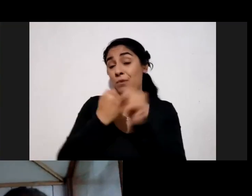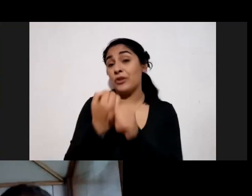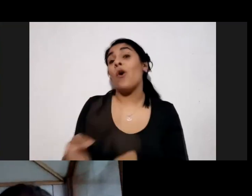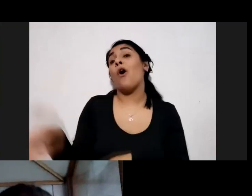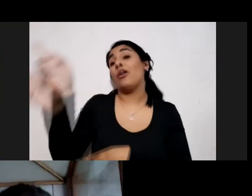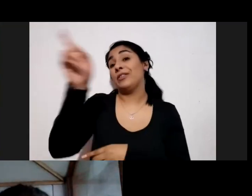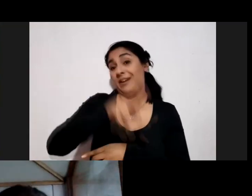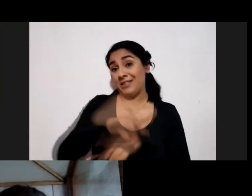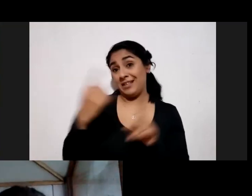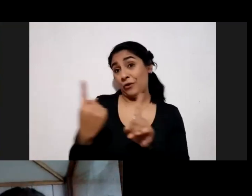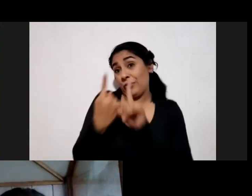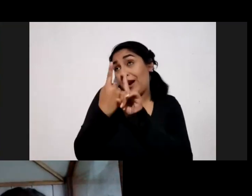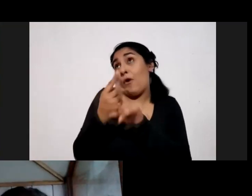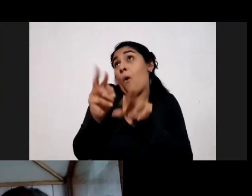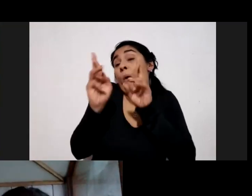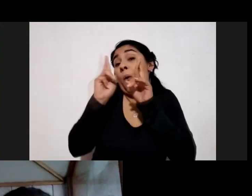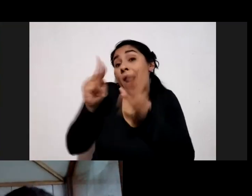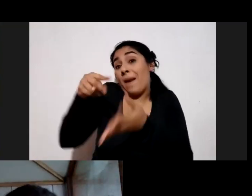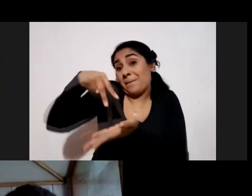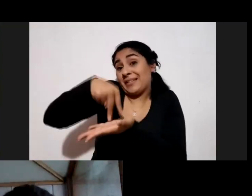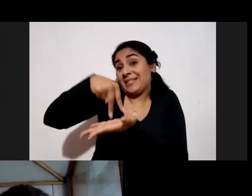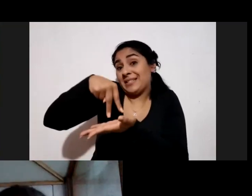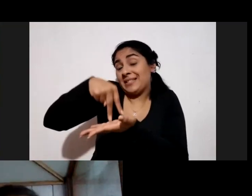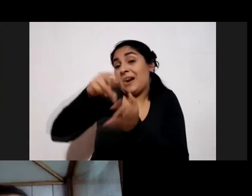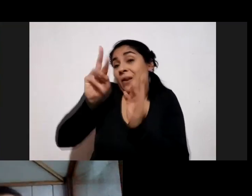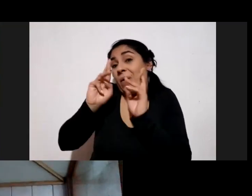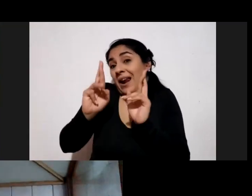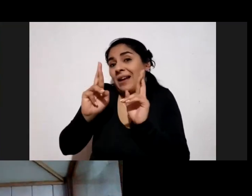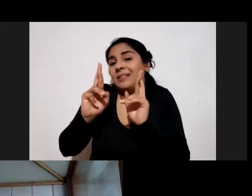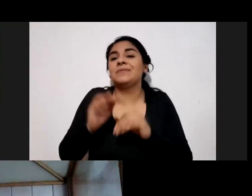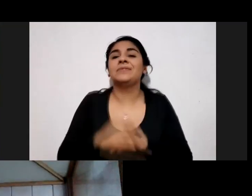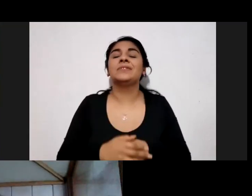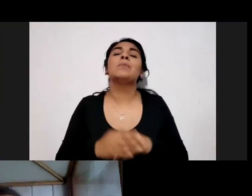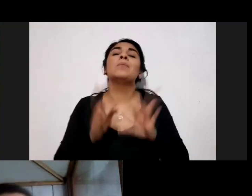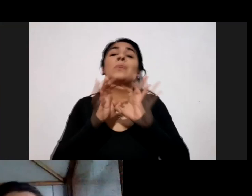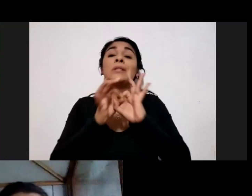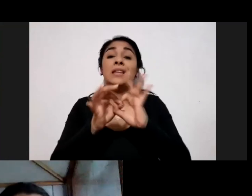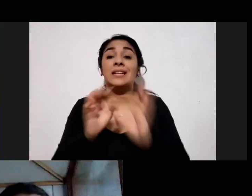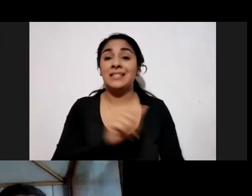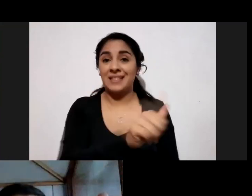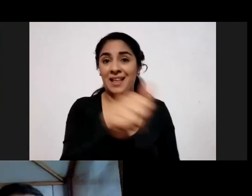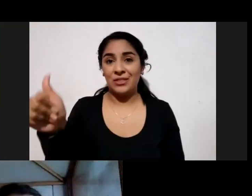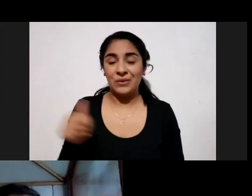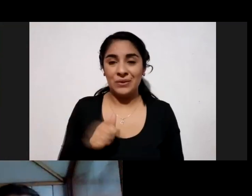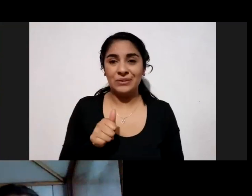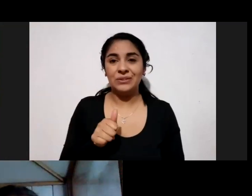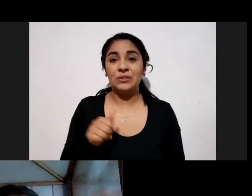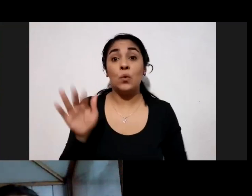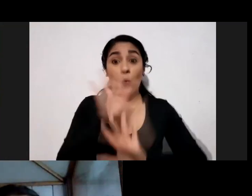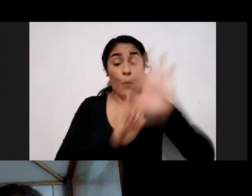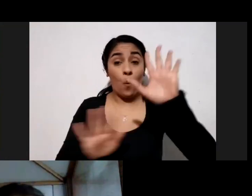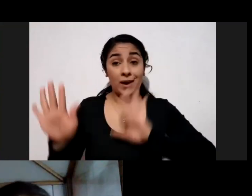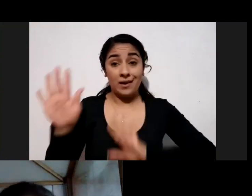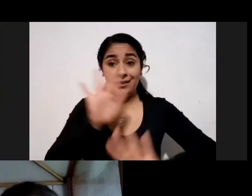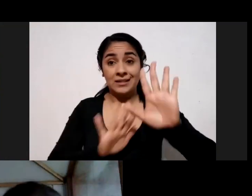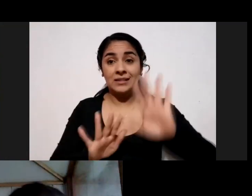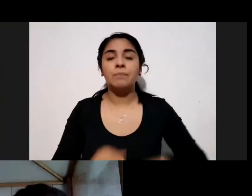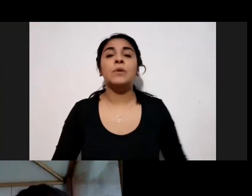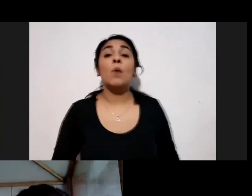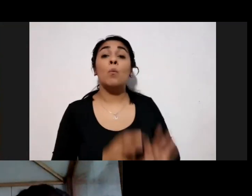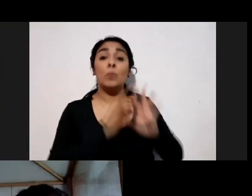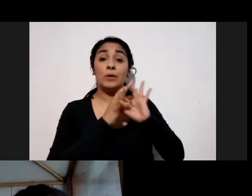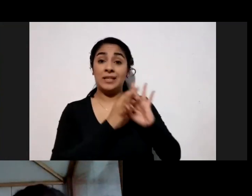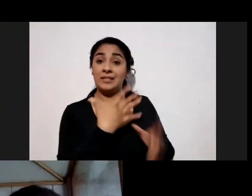manera presencial, Fernando. Muchas gracias a todos. Cuídense mucho. Muchas gracias por la invitación. Que estén muy